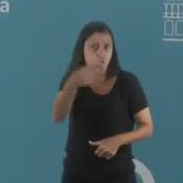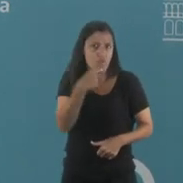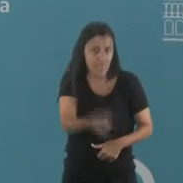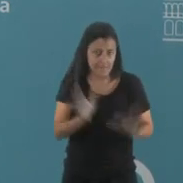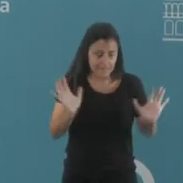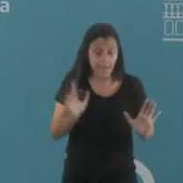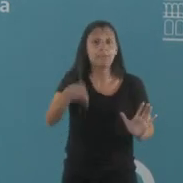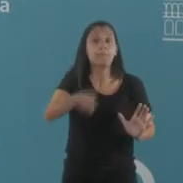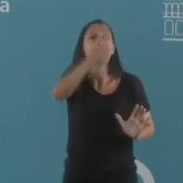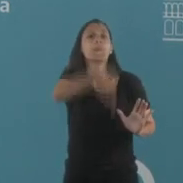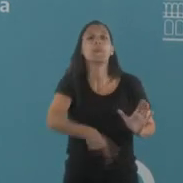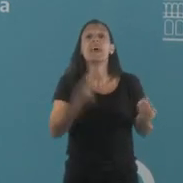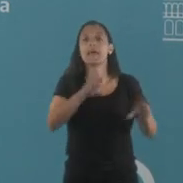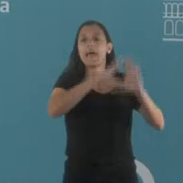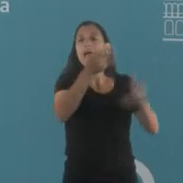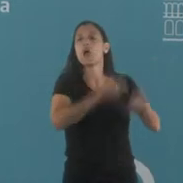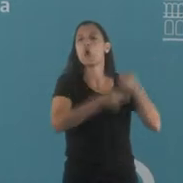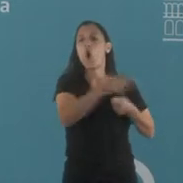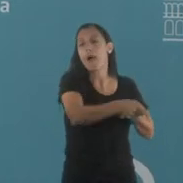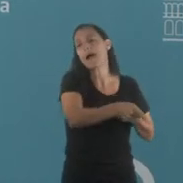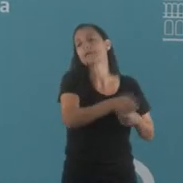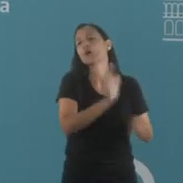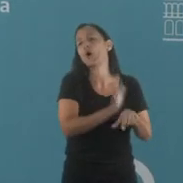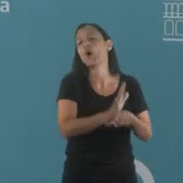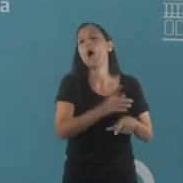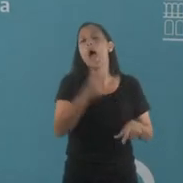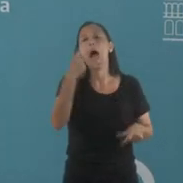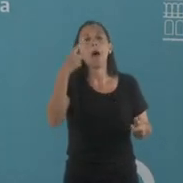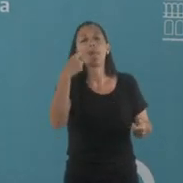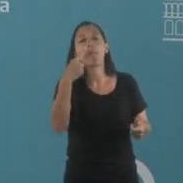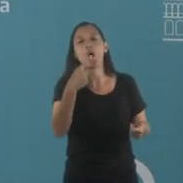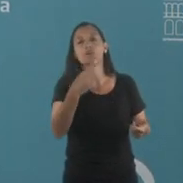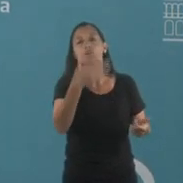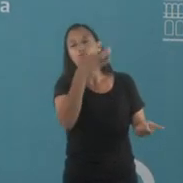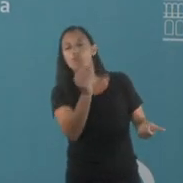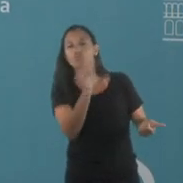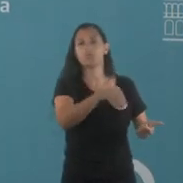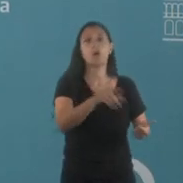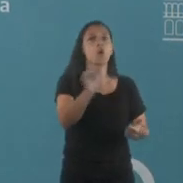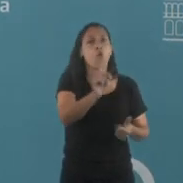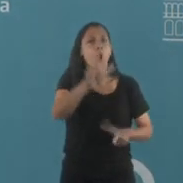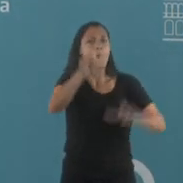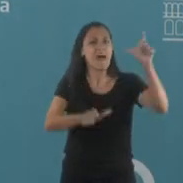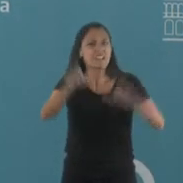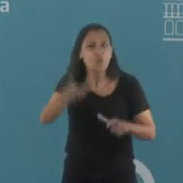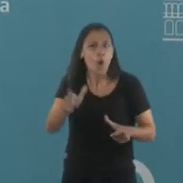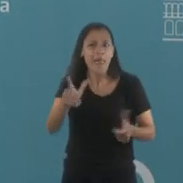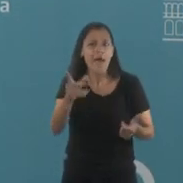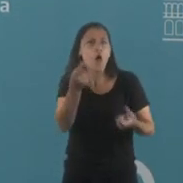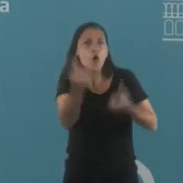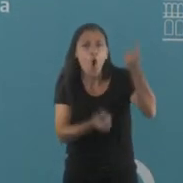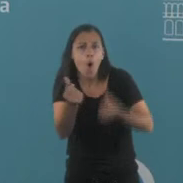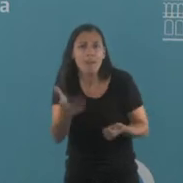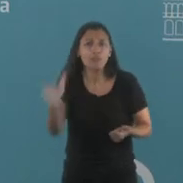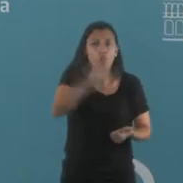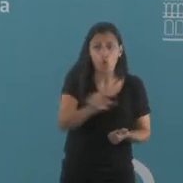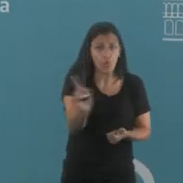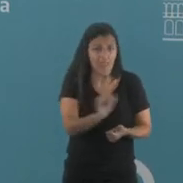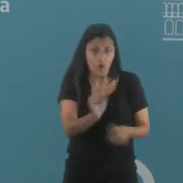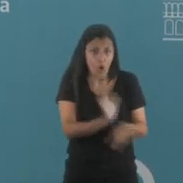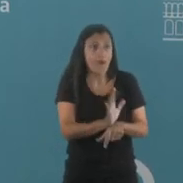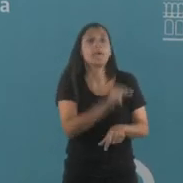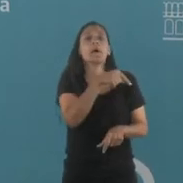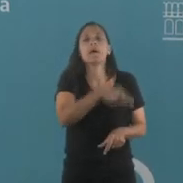en los comercios de cercanía los formadores de precios, no los ciudadanos, no los consumidores, los formadores de precios se